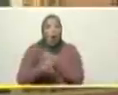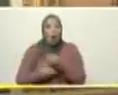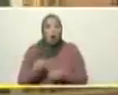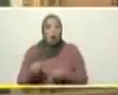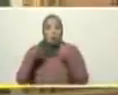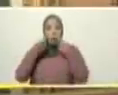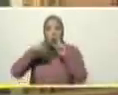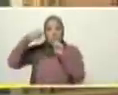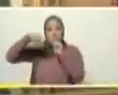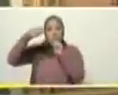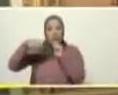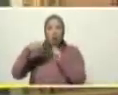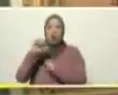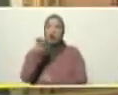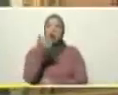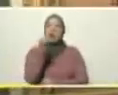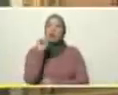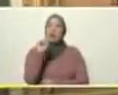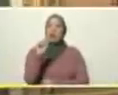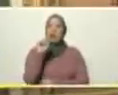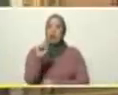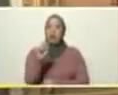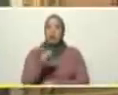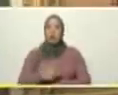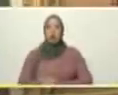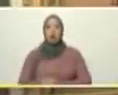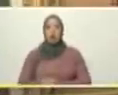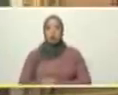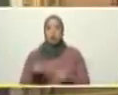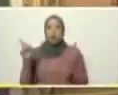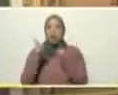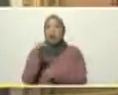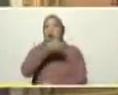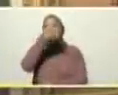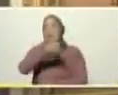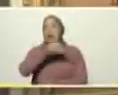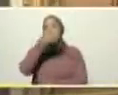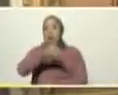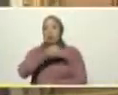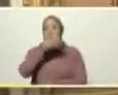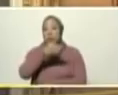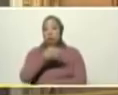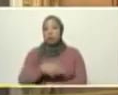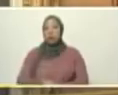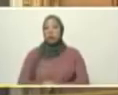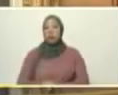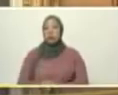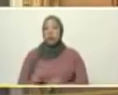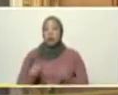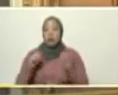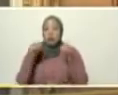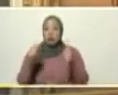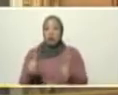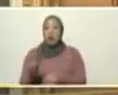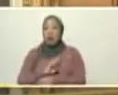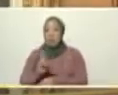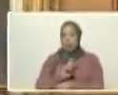Dura 10 segundos. La intervención de Isaías Rodríguez en la tarde, que disparó, prendió la mecha.